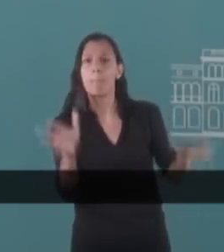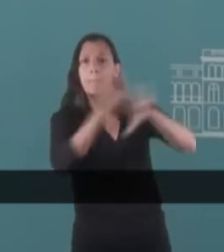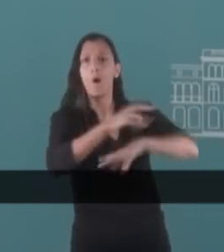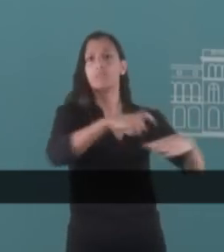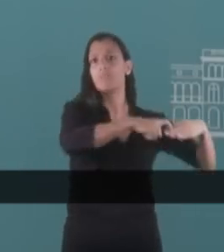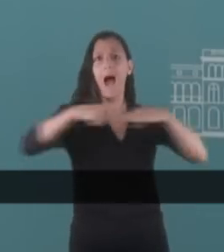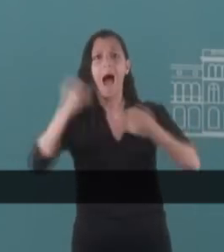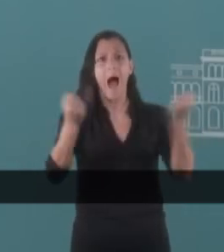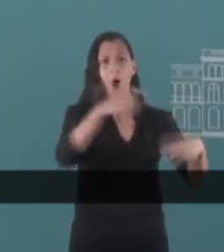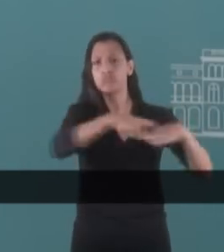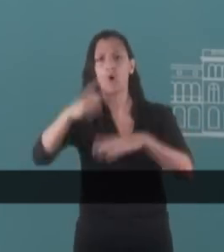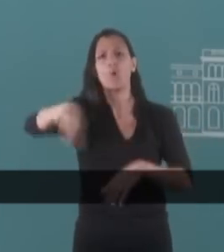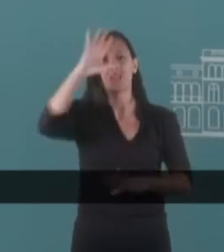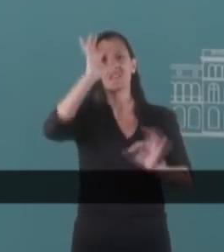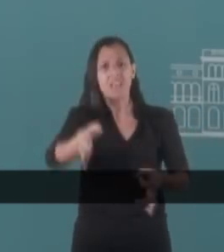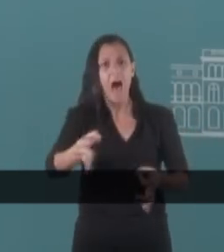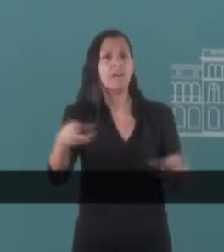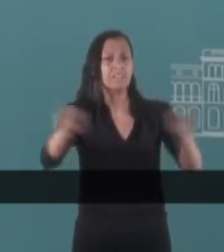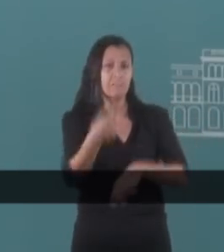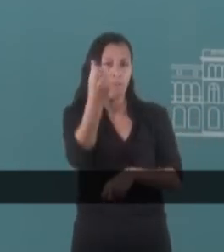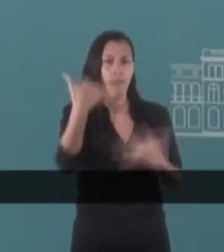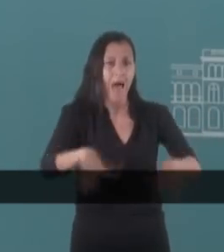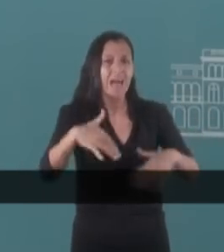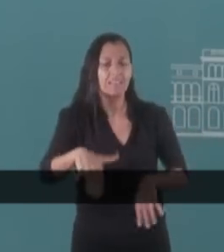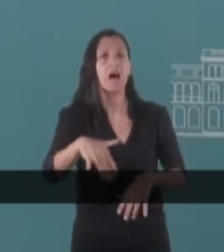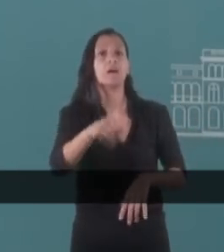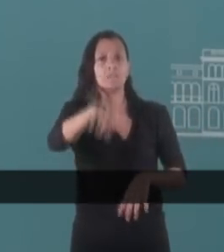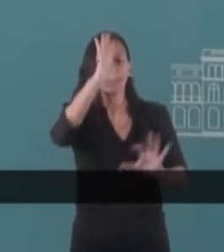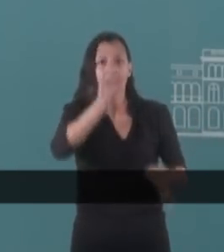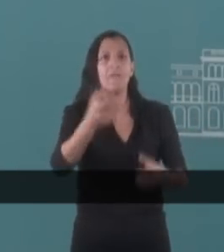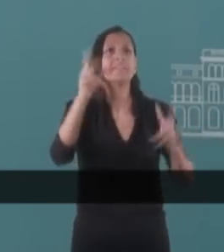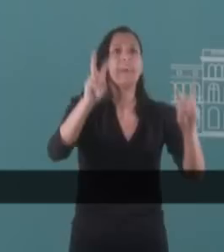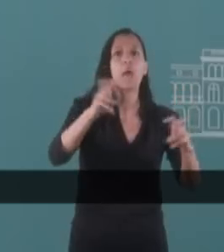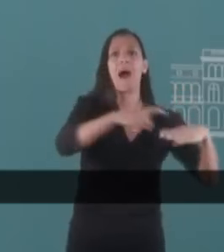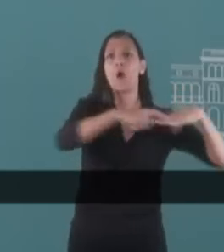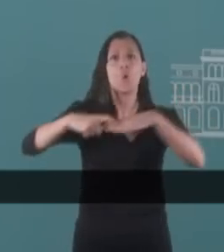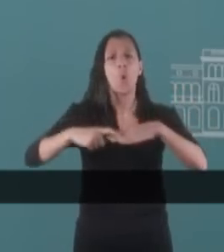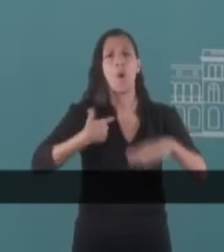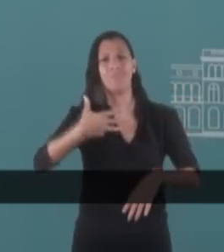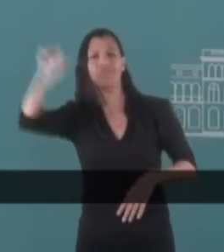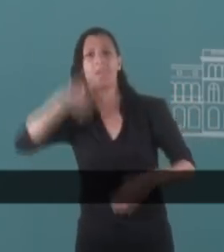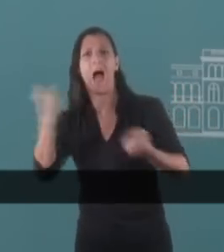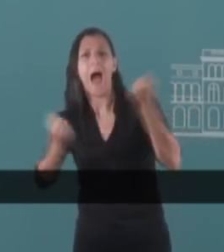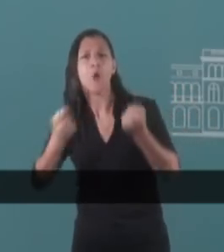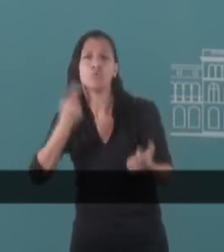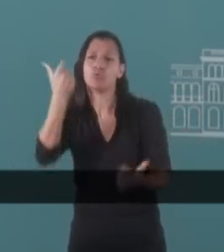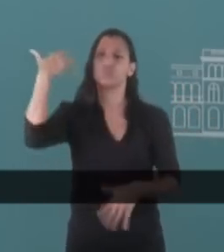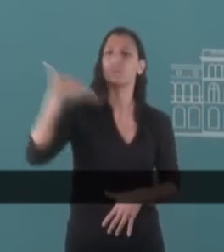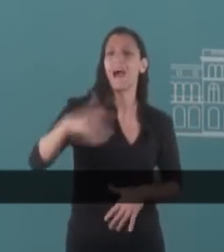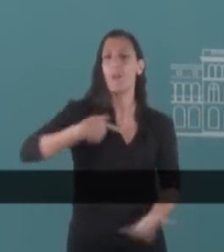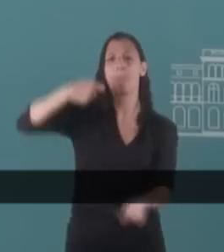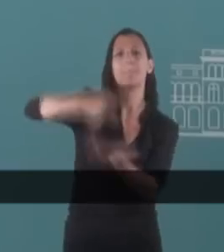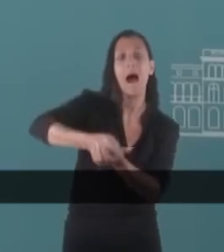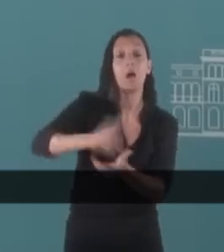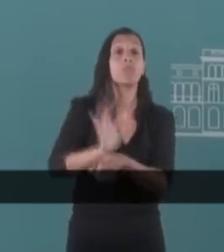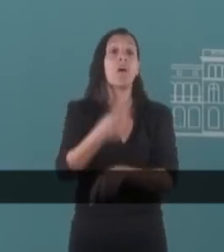recaudatorio. Todos sabíamos, los ciudadanos saben de qué estamos hablando cuando estamos hablando del sistema de grúas que le llevaban y le cobraban fortunas porque